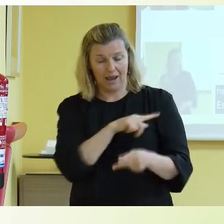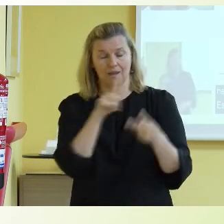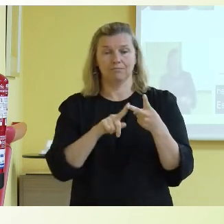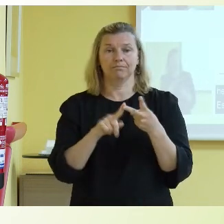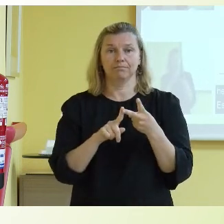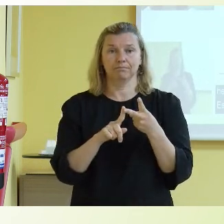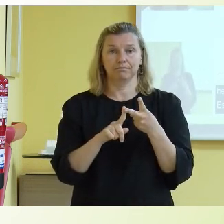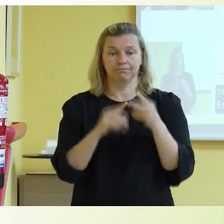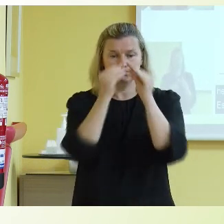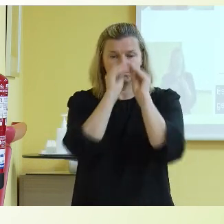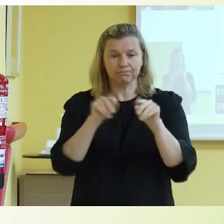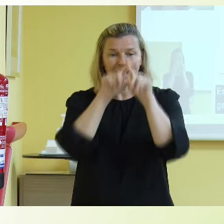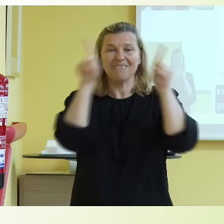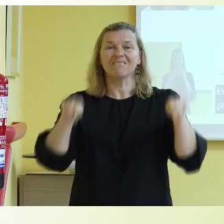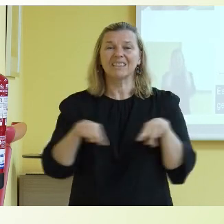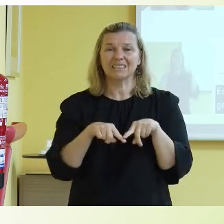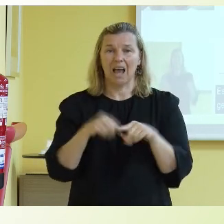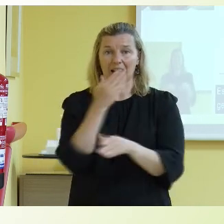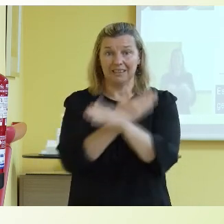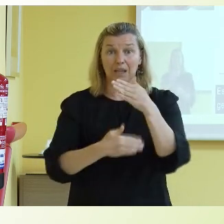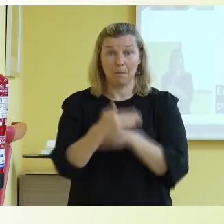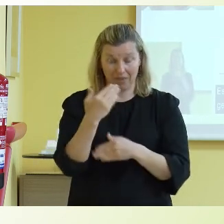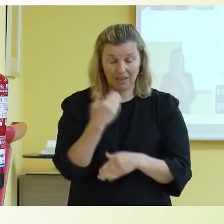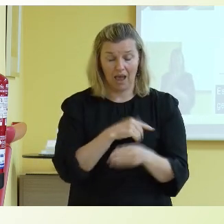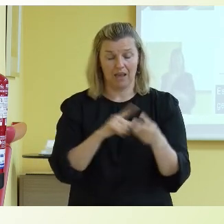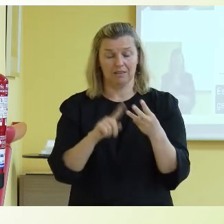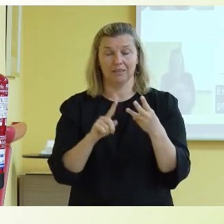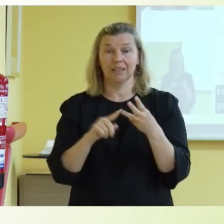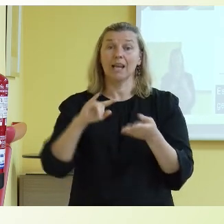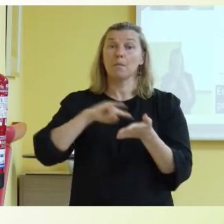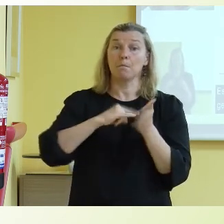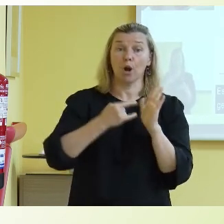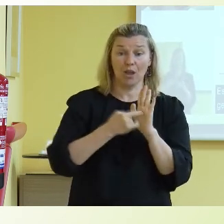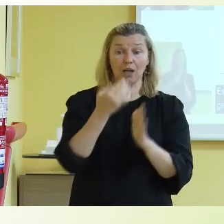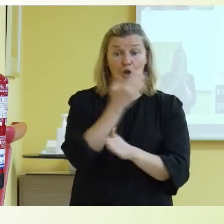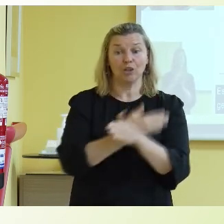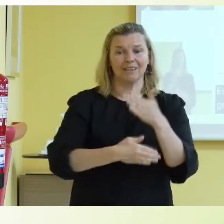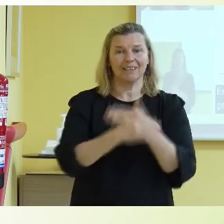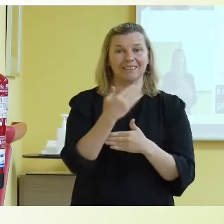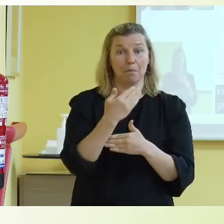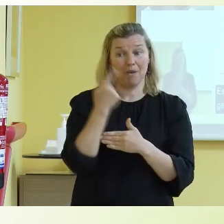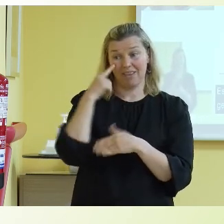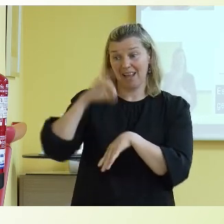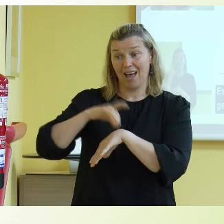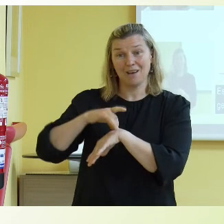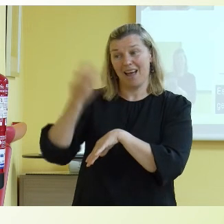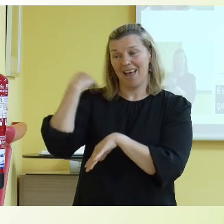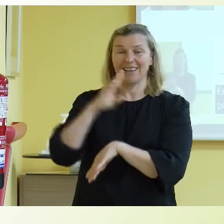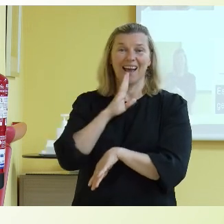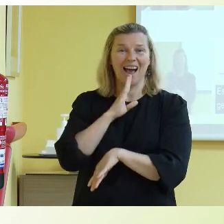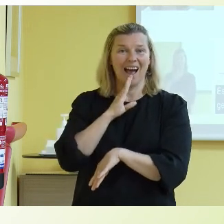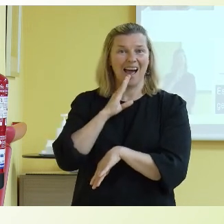elaboración de fichas de discapacidad y el proyecto de discapacidad al que hacía referencia el doctor Posada, que incluye